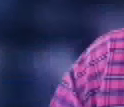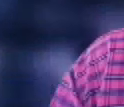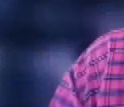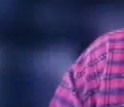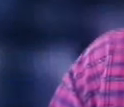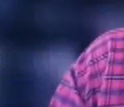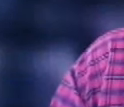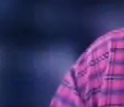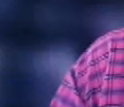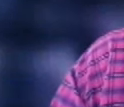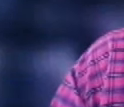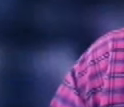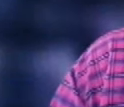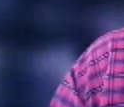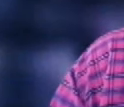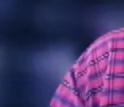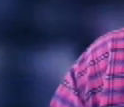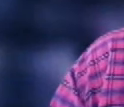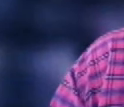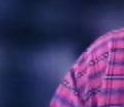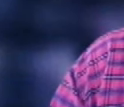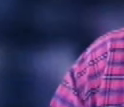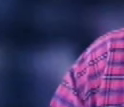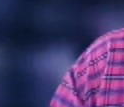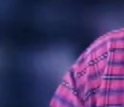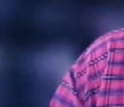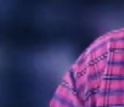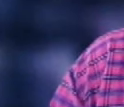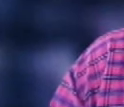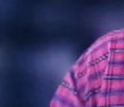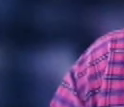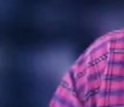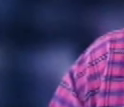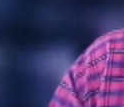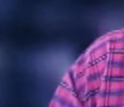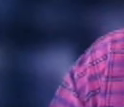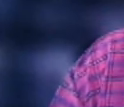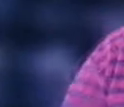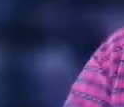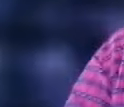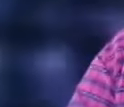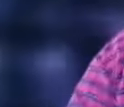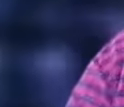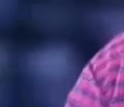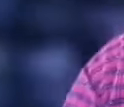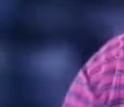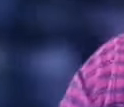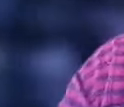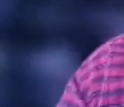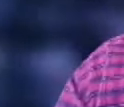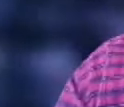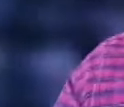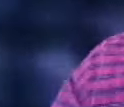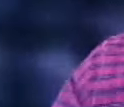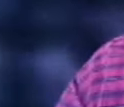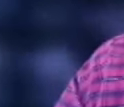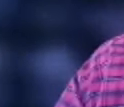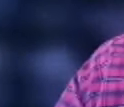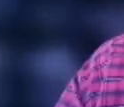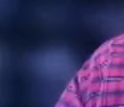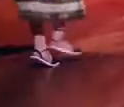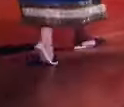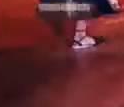Era necesario dar por baja un proceso altamente viciado. El señor Guarderas ha sido director del ballet desde hace 40 años